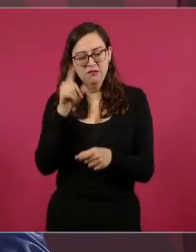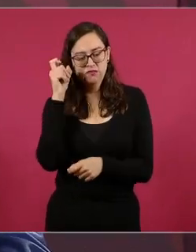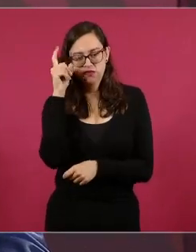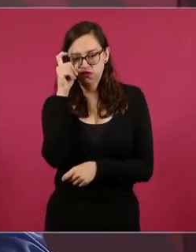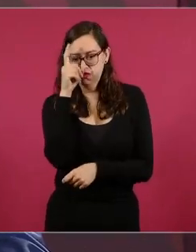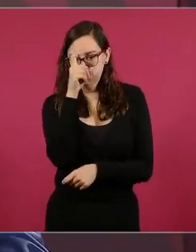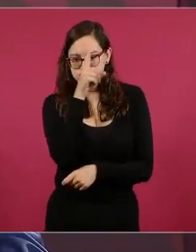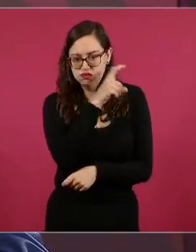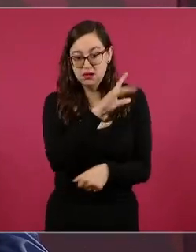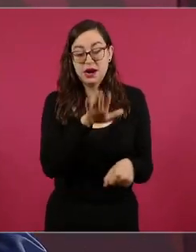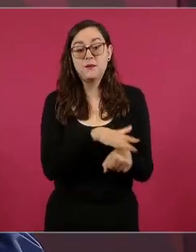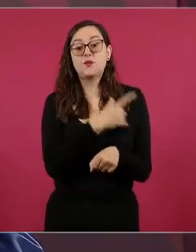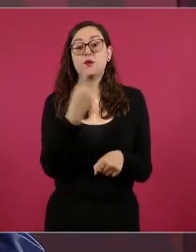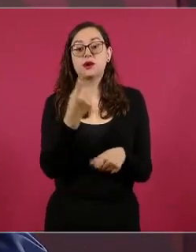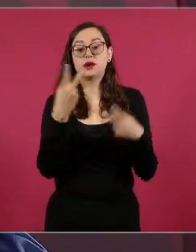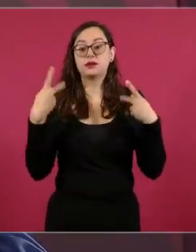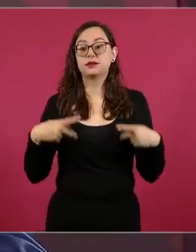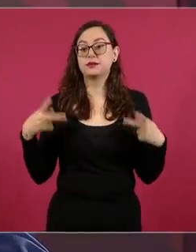espacio para que